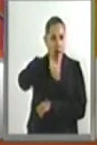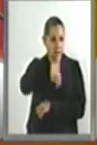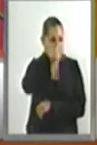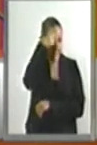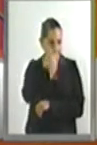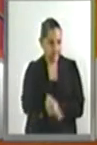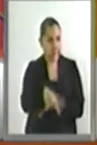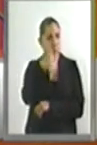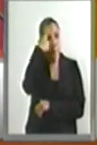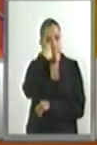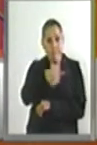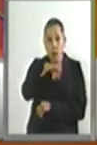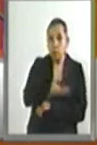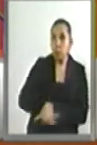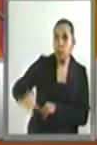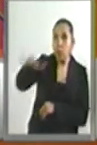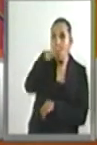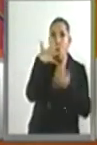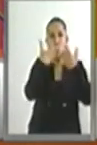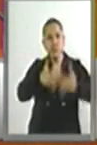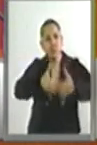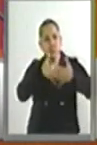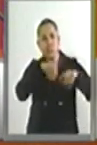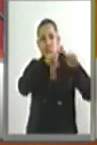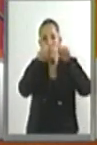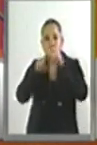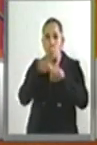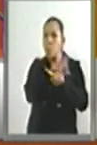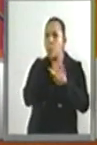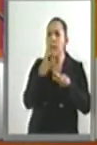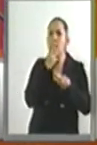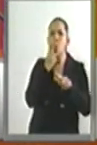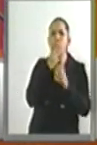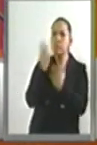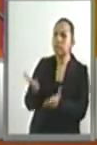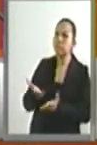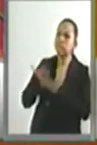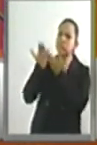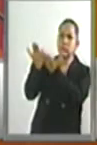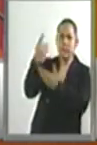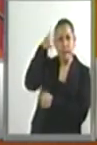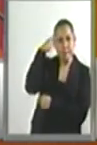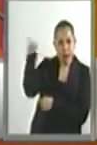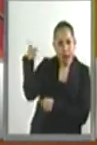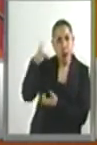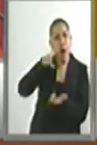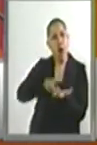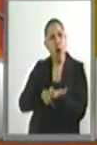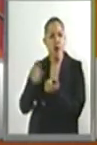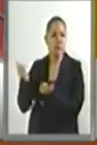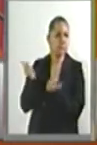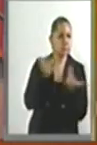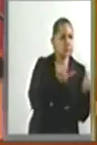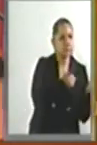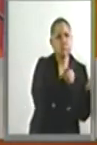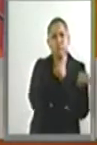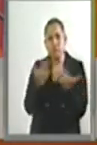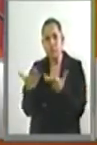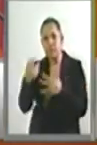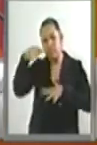infraestructura de petróleos mexicanos para transportar y almacenar petrolíferos durante